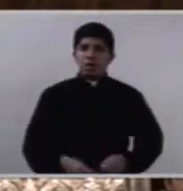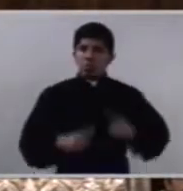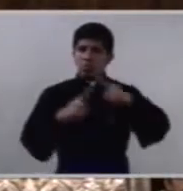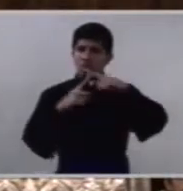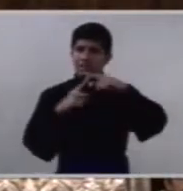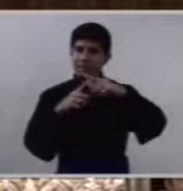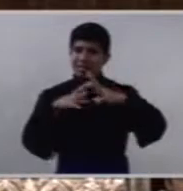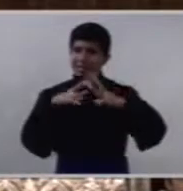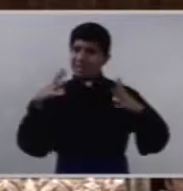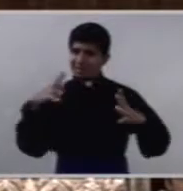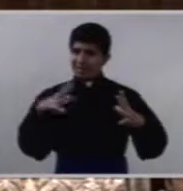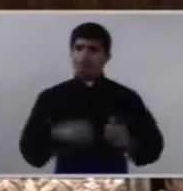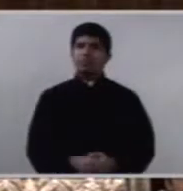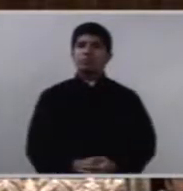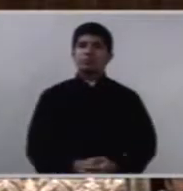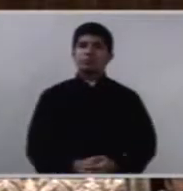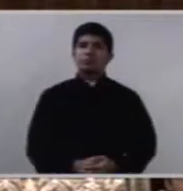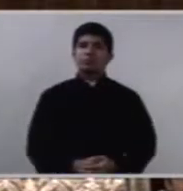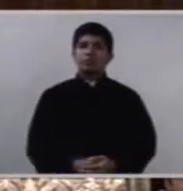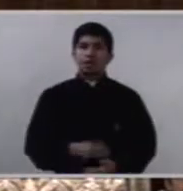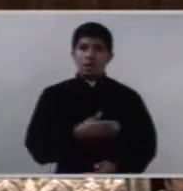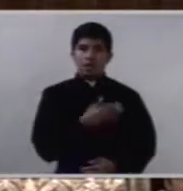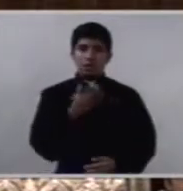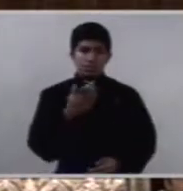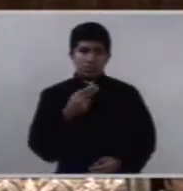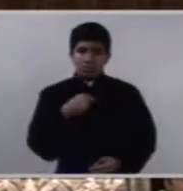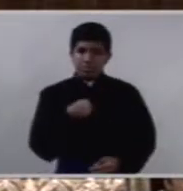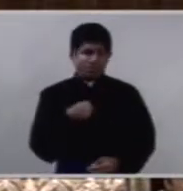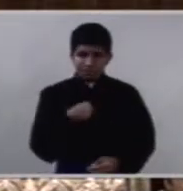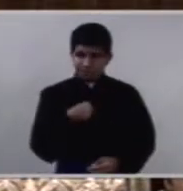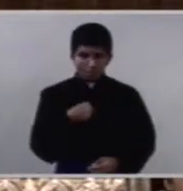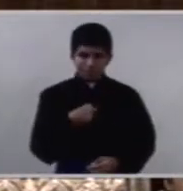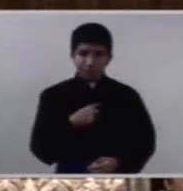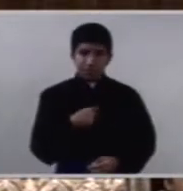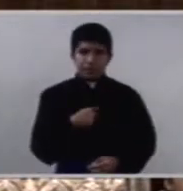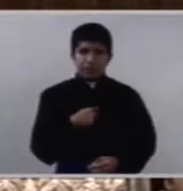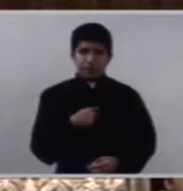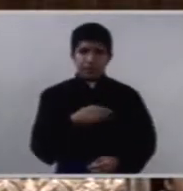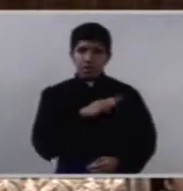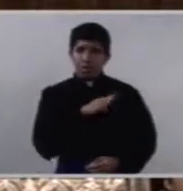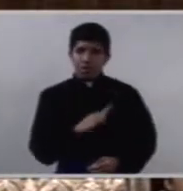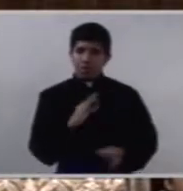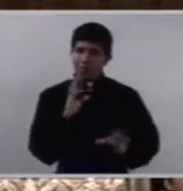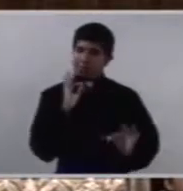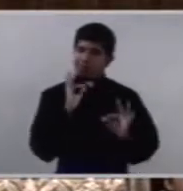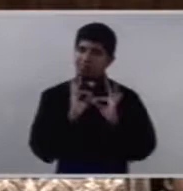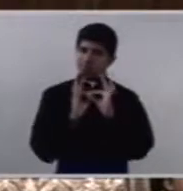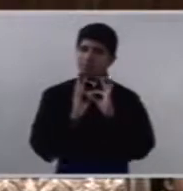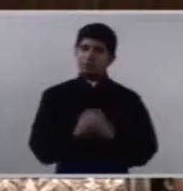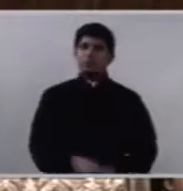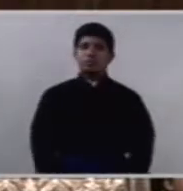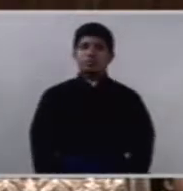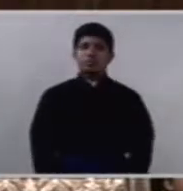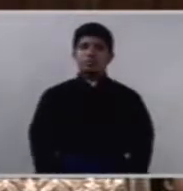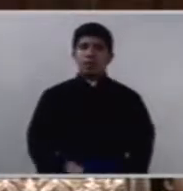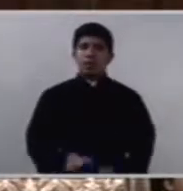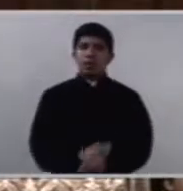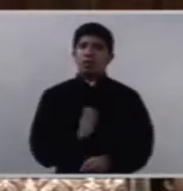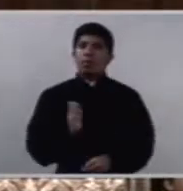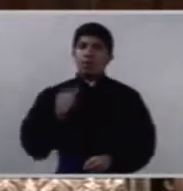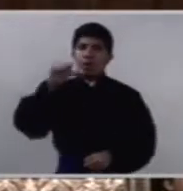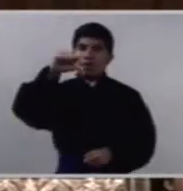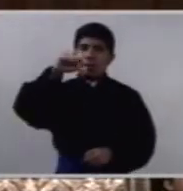máximo que ni ustedes ni yo podemos cumplir. Por eso